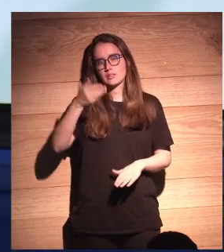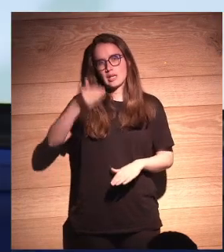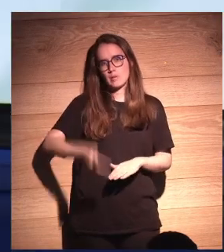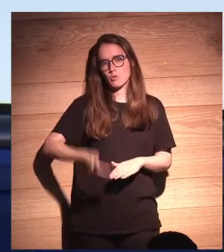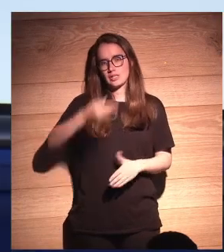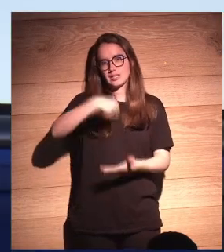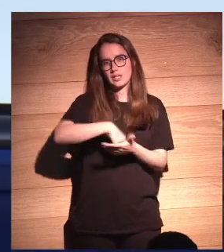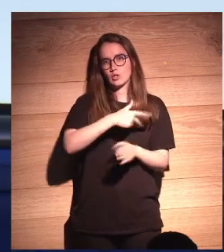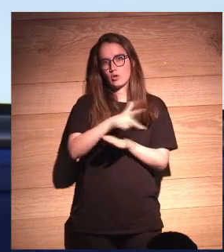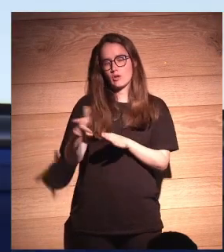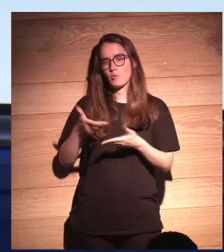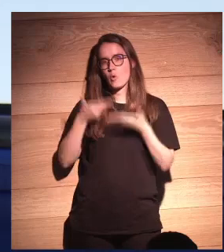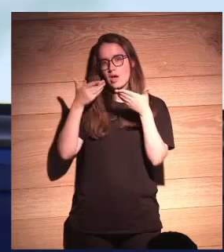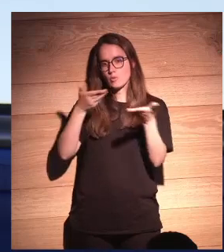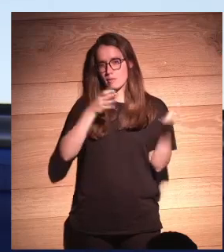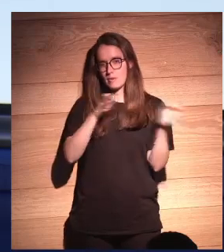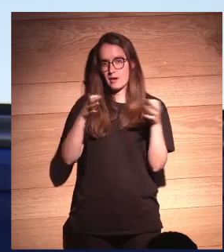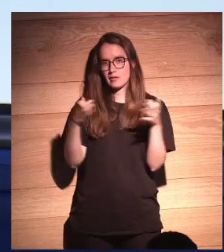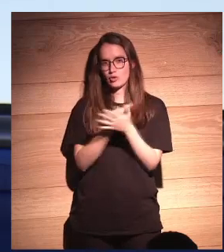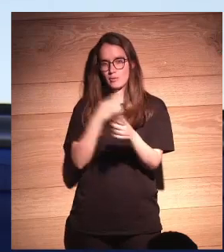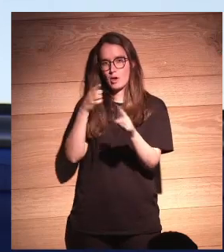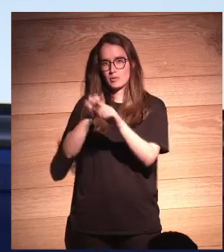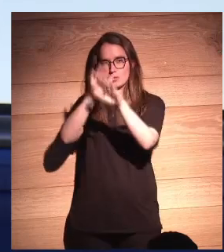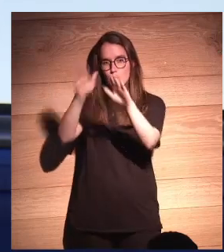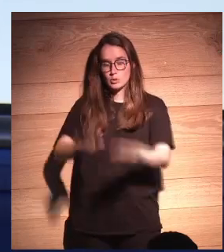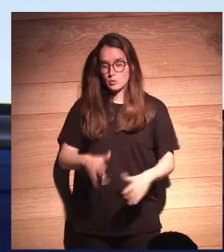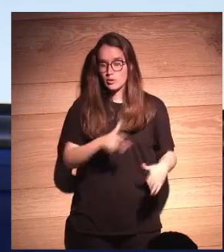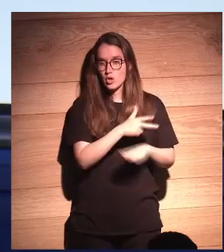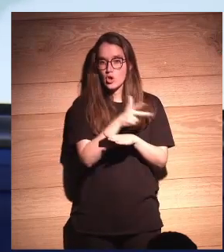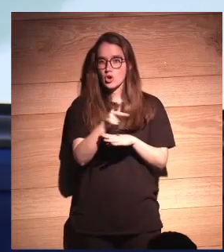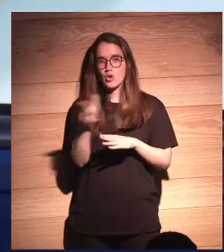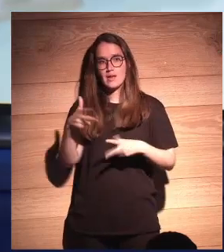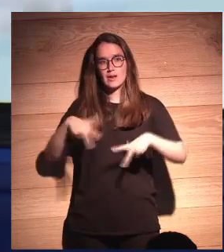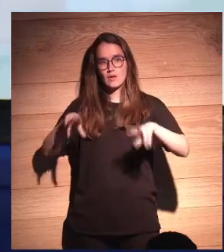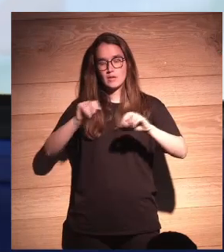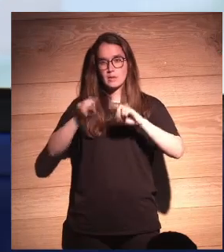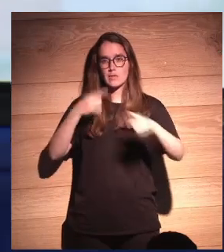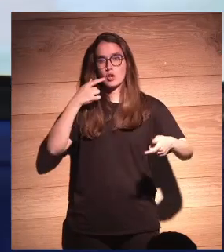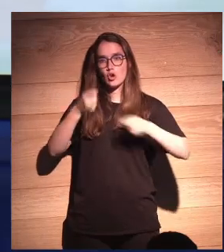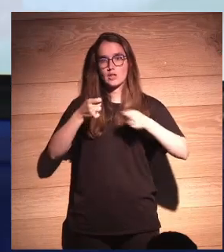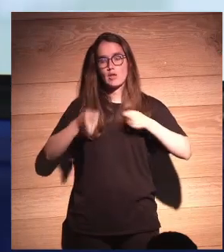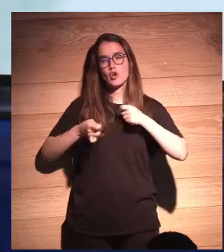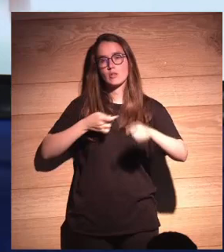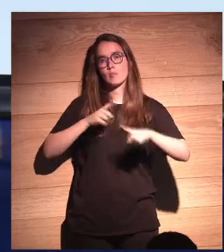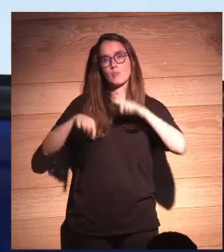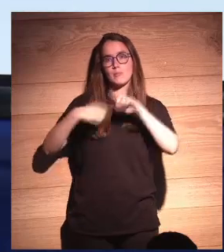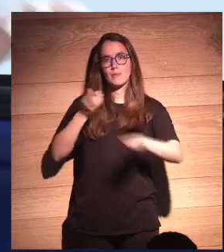ayudar a que se prepare todo con ese fin. Después, una vez que ha acabado el rodaje, entra la figura del coordinador de postproducción, que se encarga